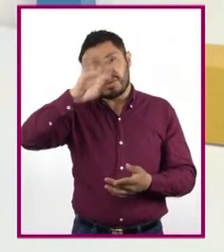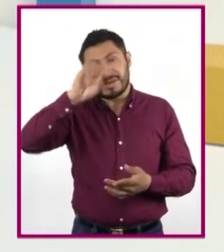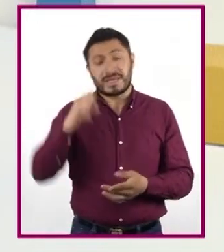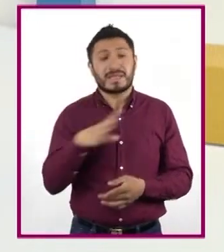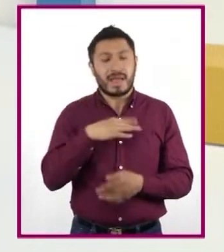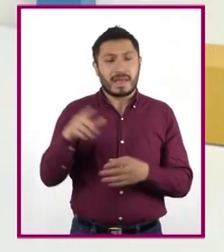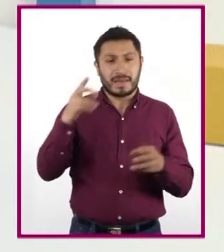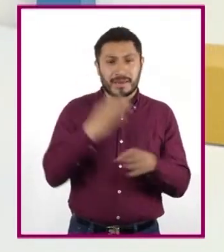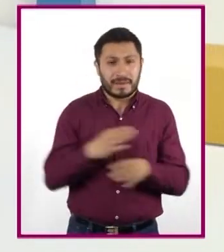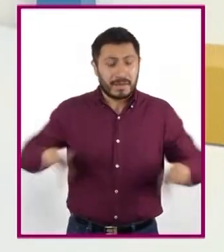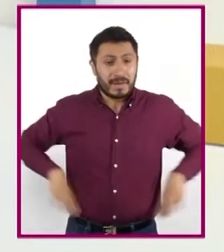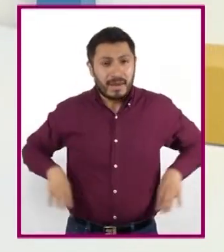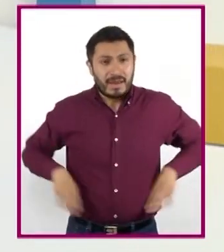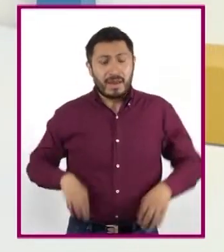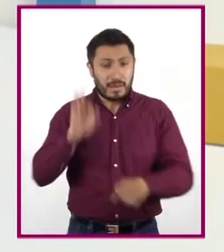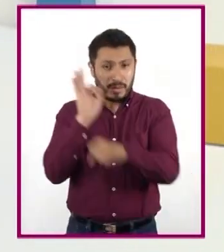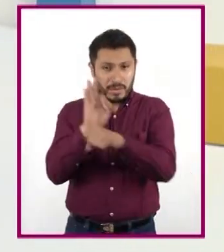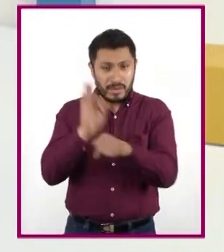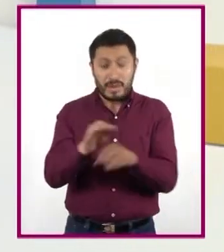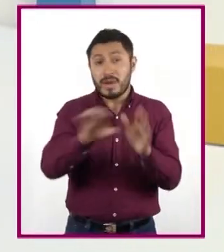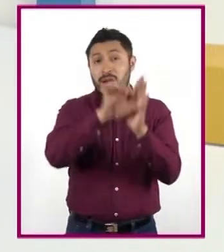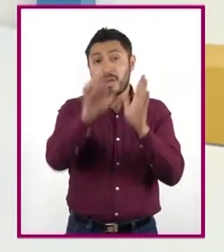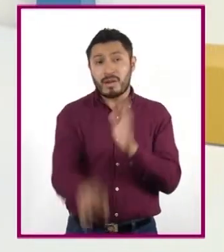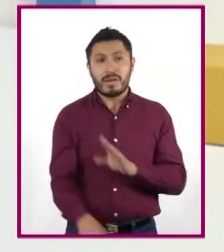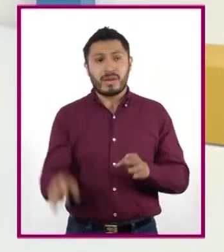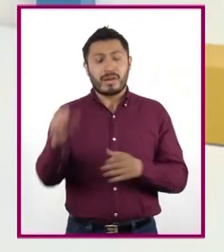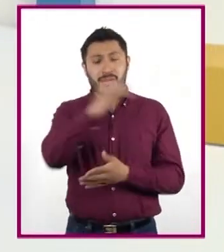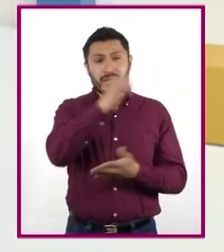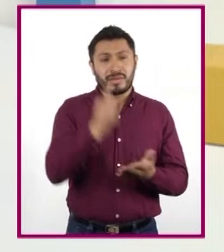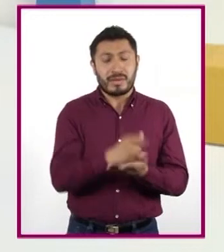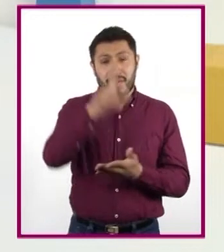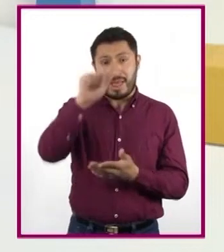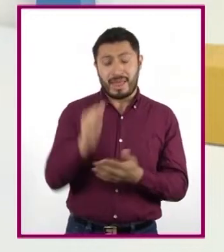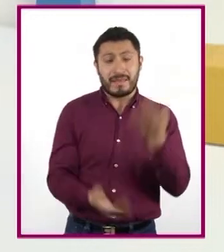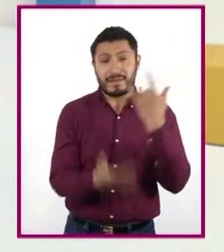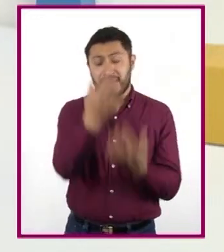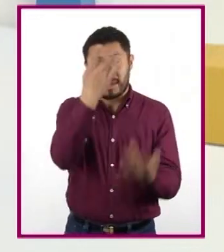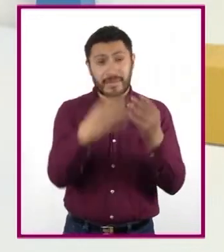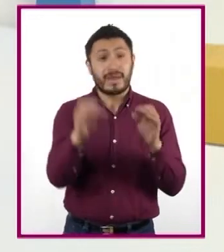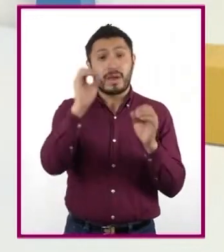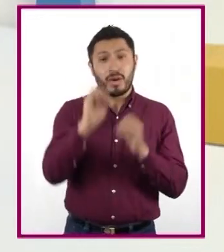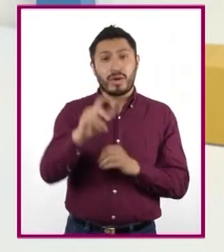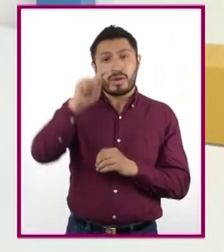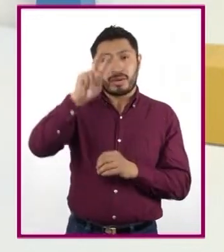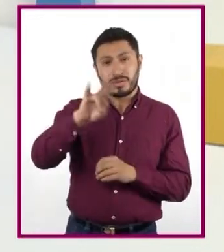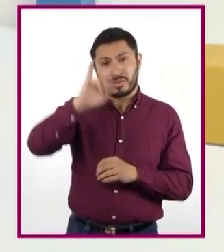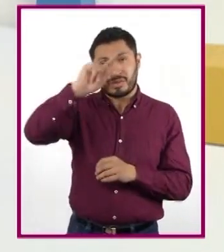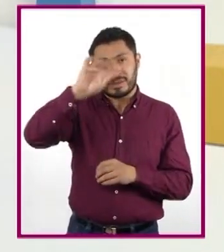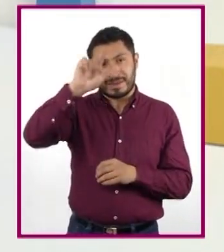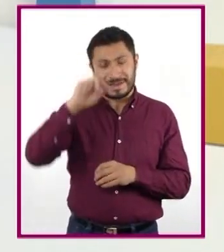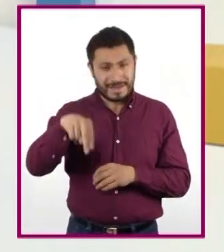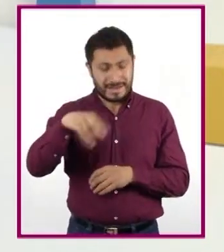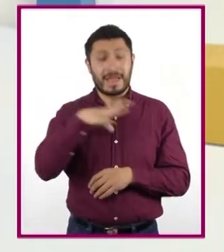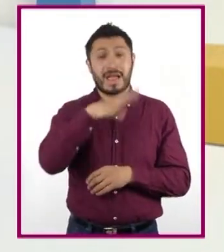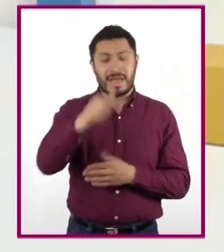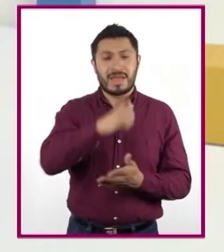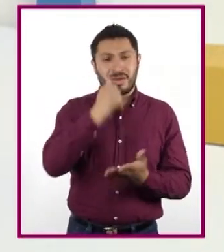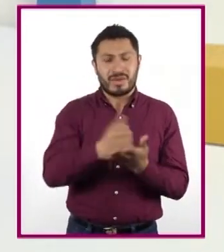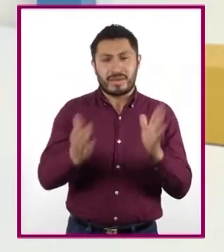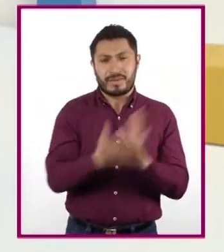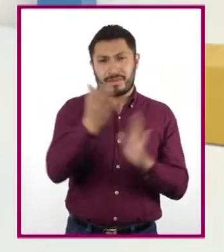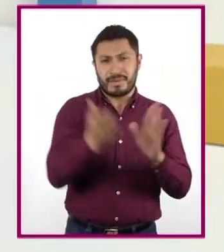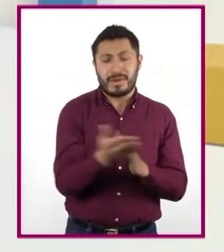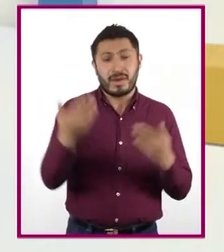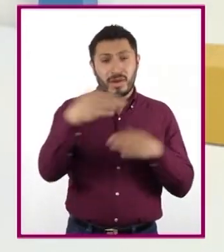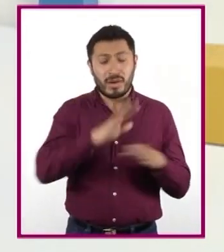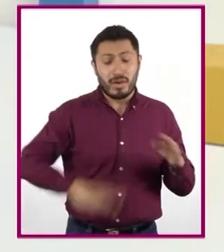presentan elementos defensivos. El ejemplo es la ciudad de La Quemada, o también llamada Tuitlán. La ciudad se construyó